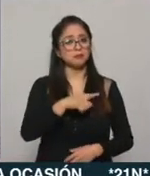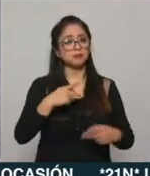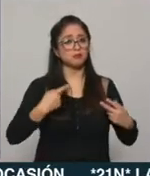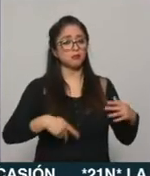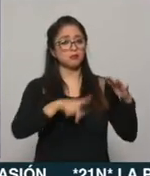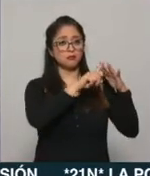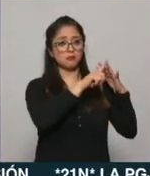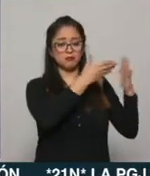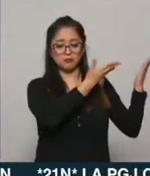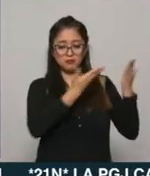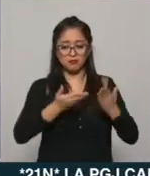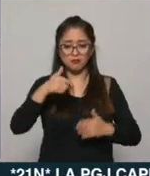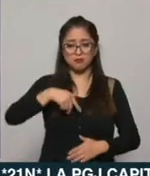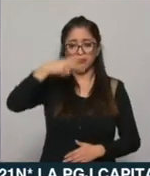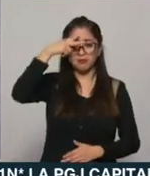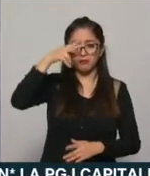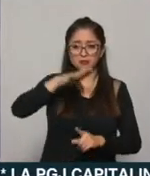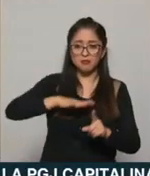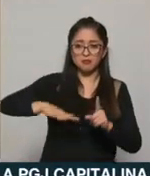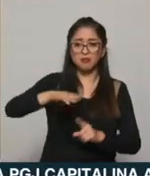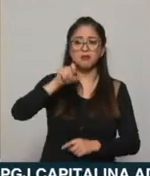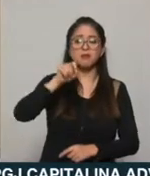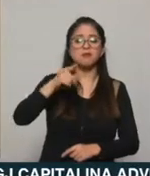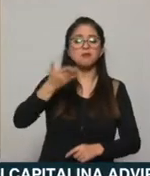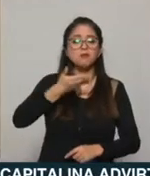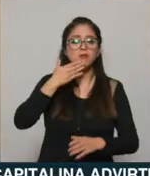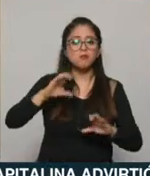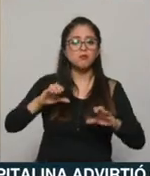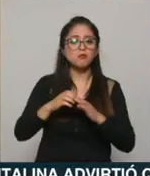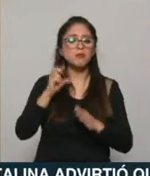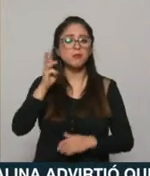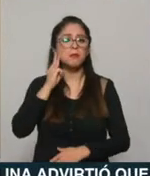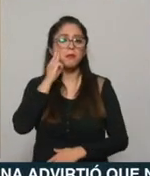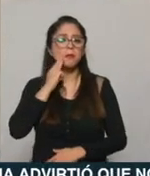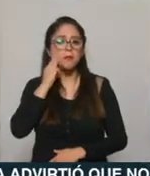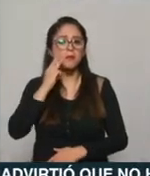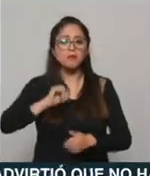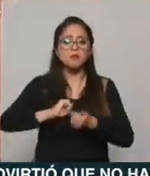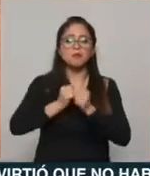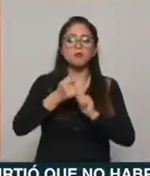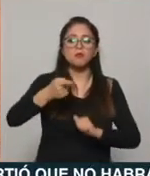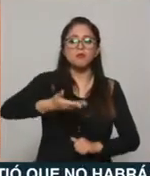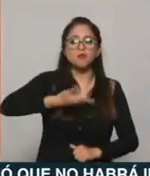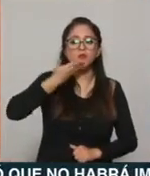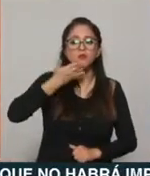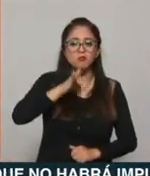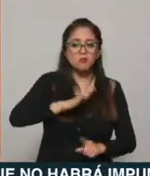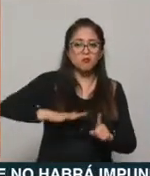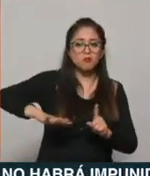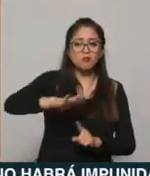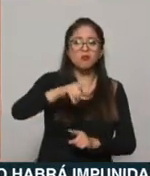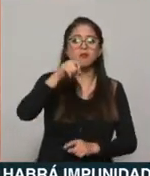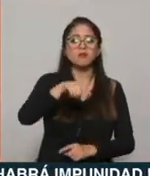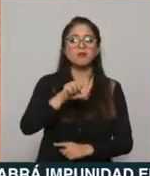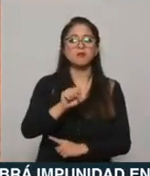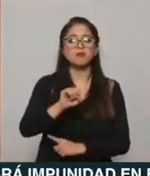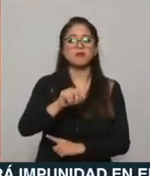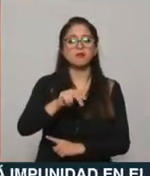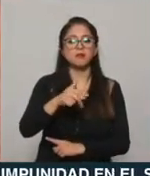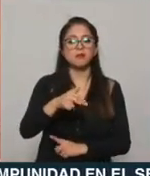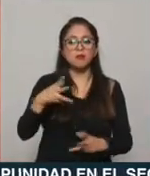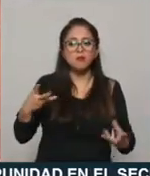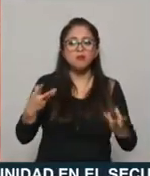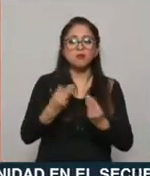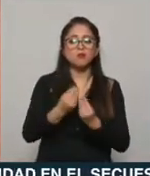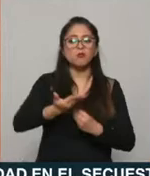en México se establecieron en el popular barrio de la Merced, integrándose a la vida de esta singular colonia y convirtiendo a esta sinagoga en el centro de convivencia